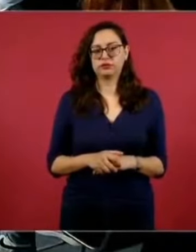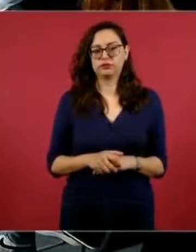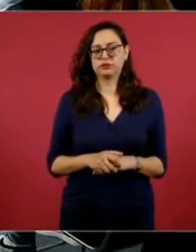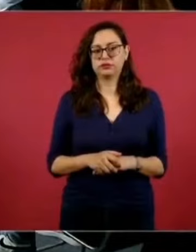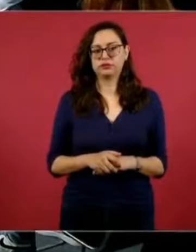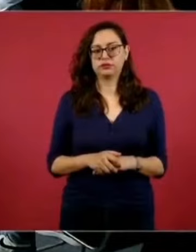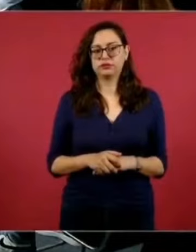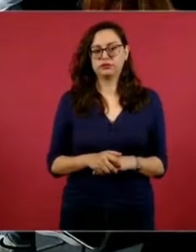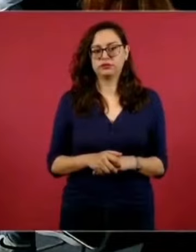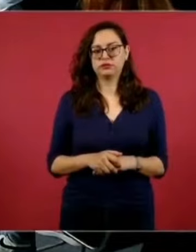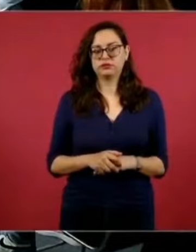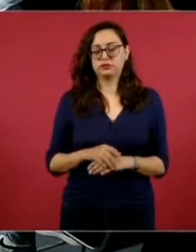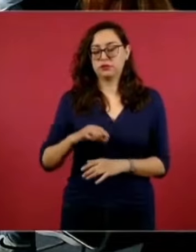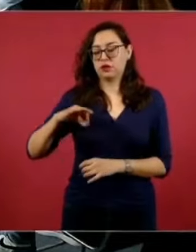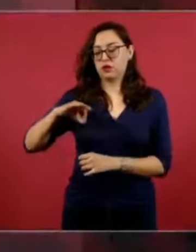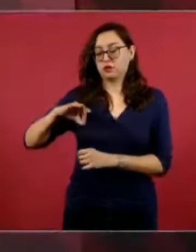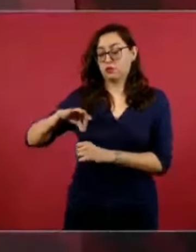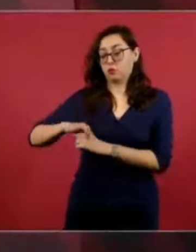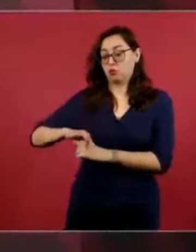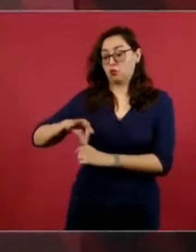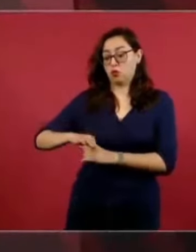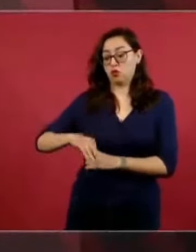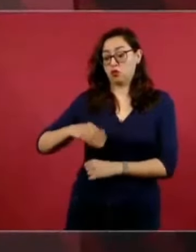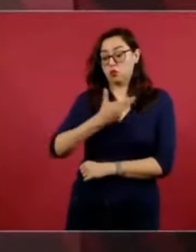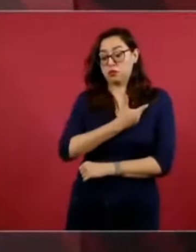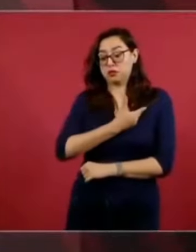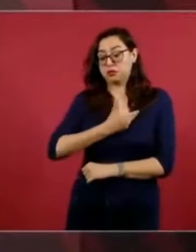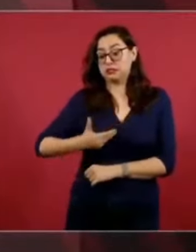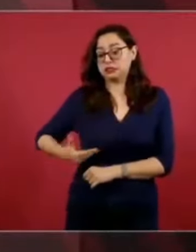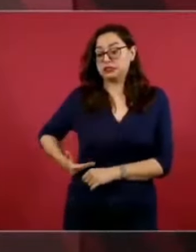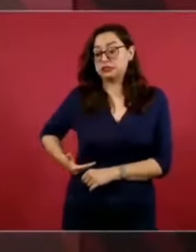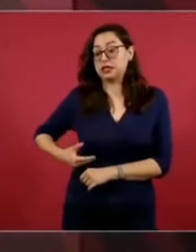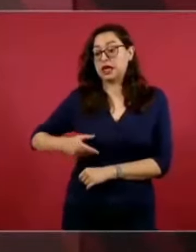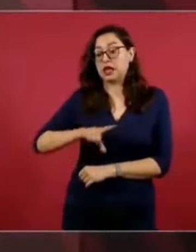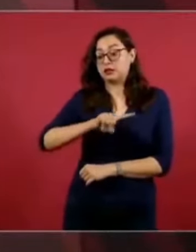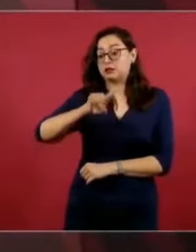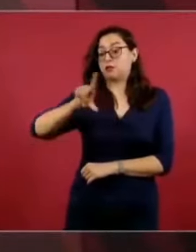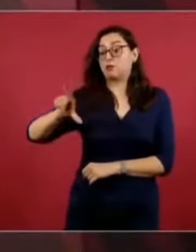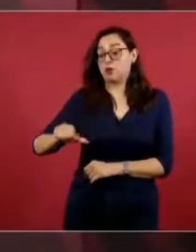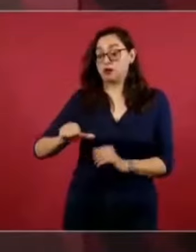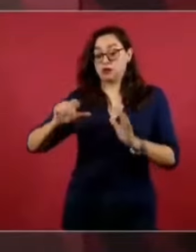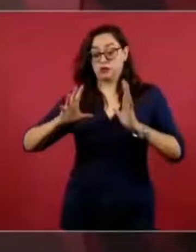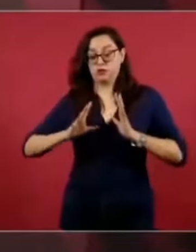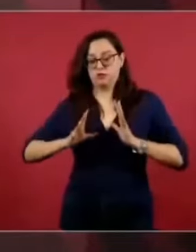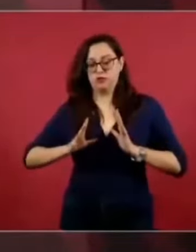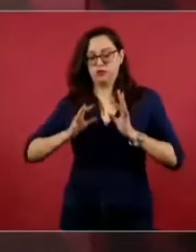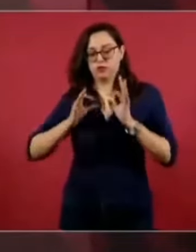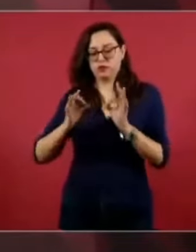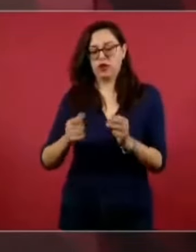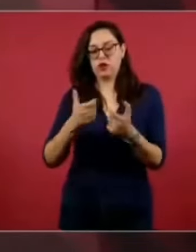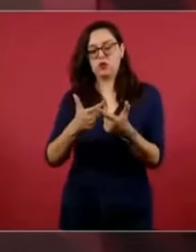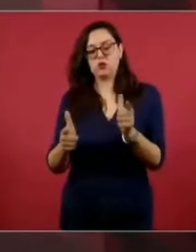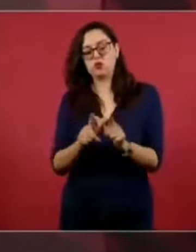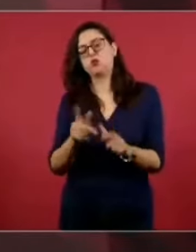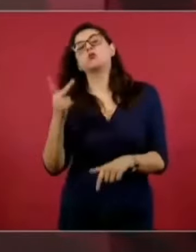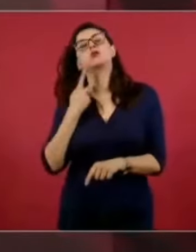cada vez que pasa una elección presidencial se tienen creo que tres